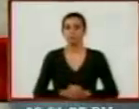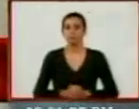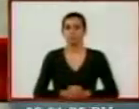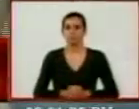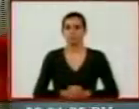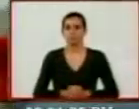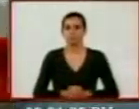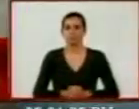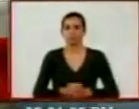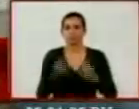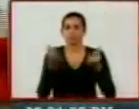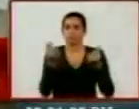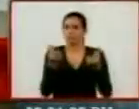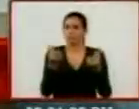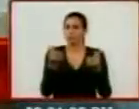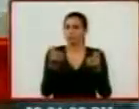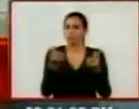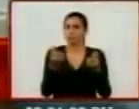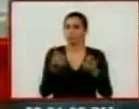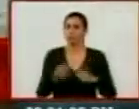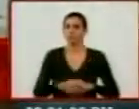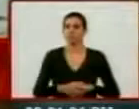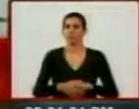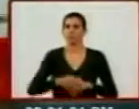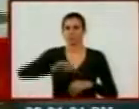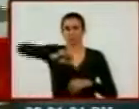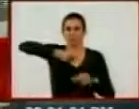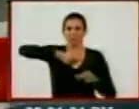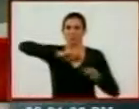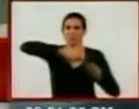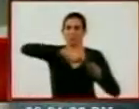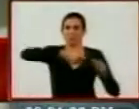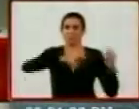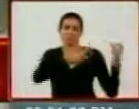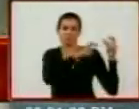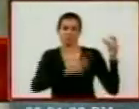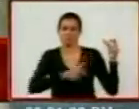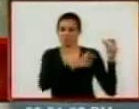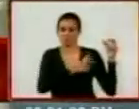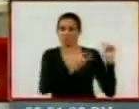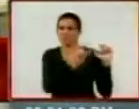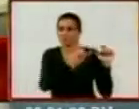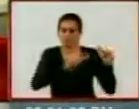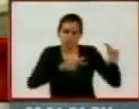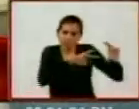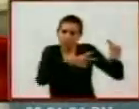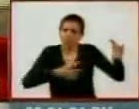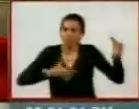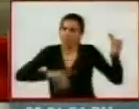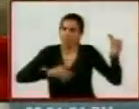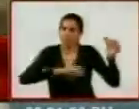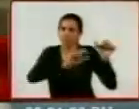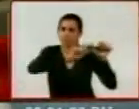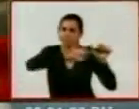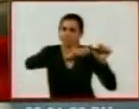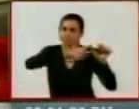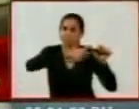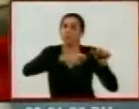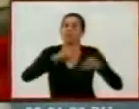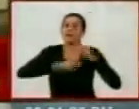monto de las clavijas que es otro insumo muy importante para las constructoras y constructores de